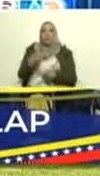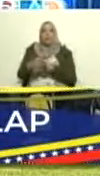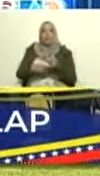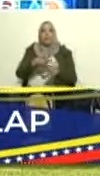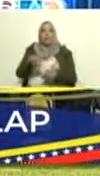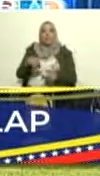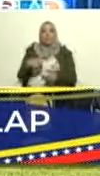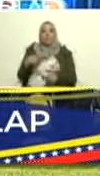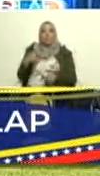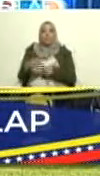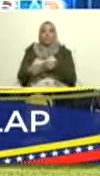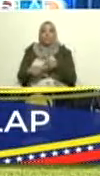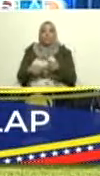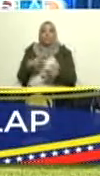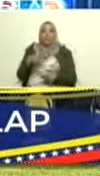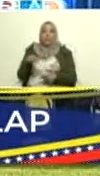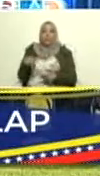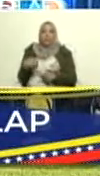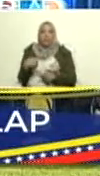tierra productiva,